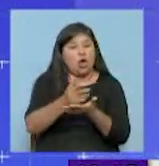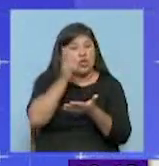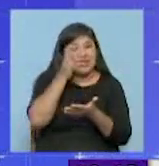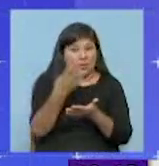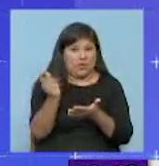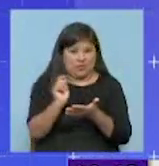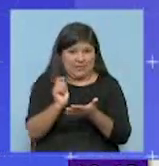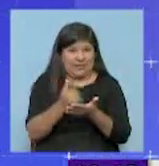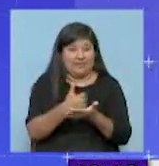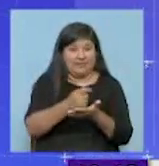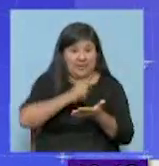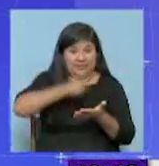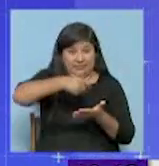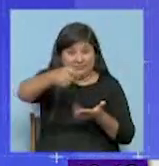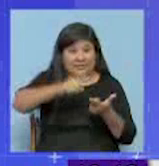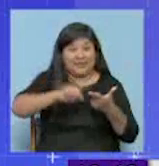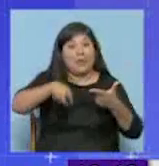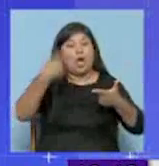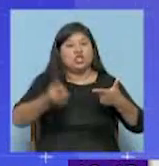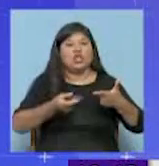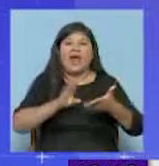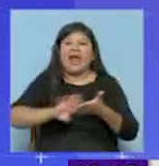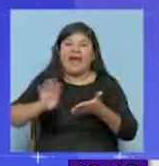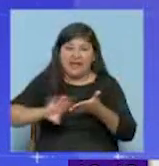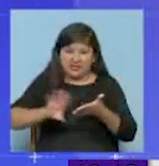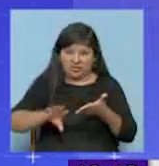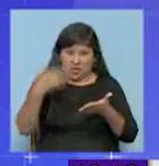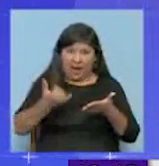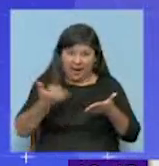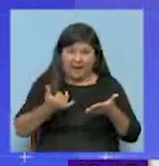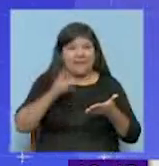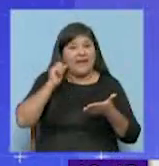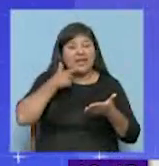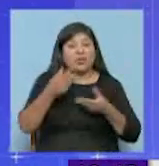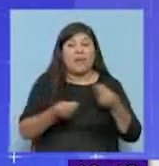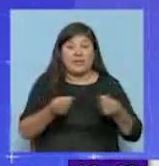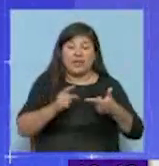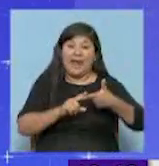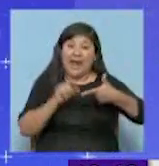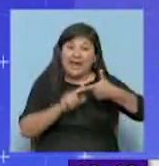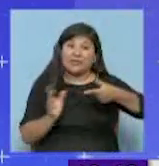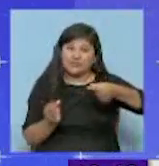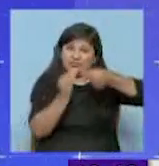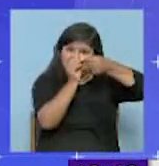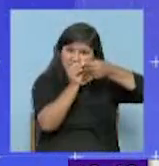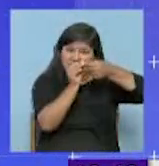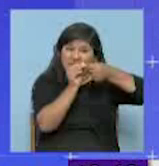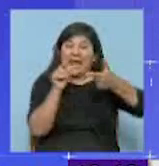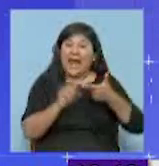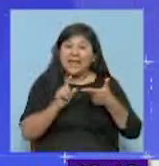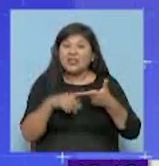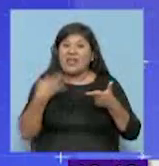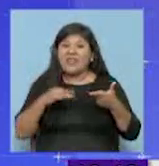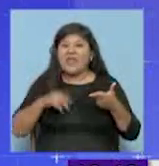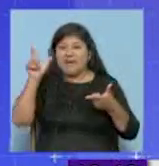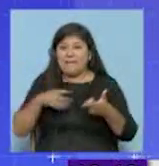gastos administrativos que obligatoriamente se los tienen que haber informado. El seguro